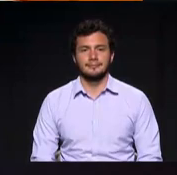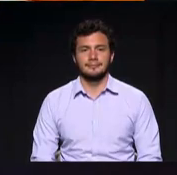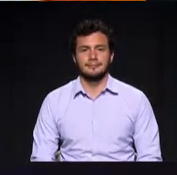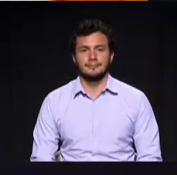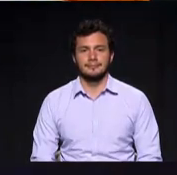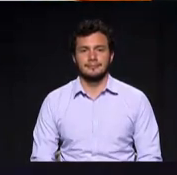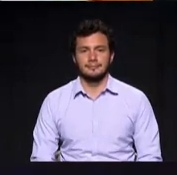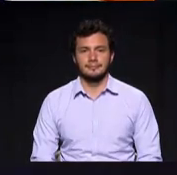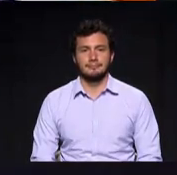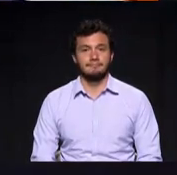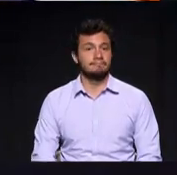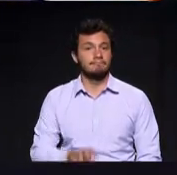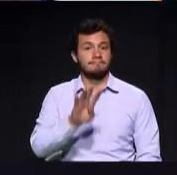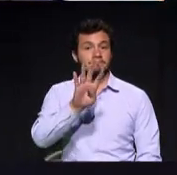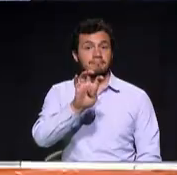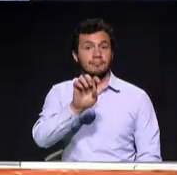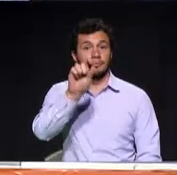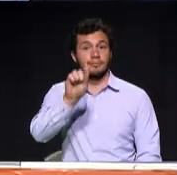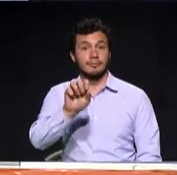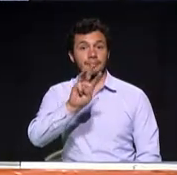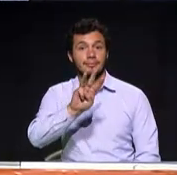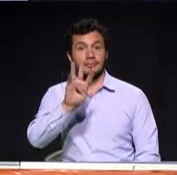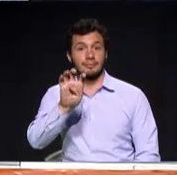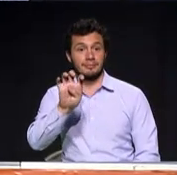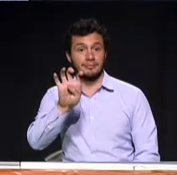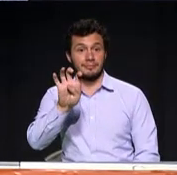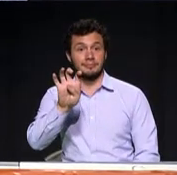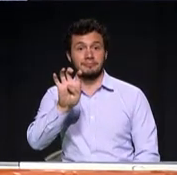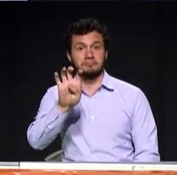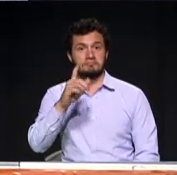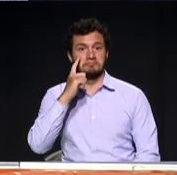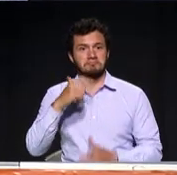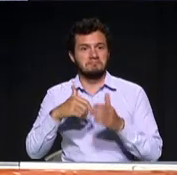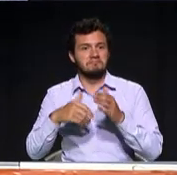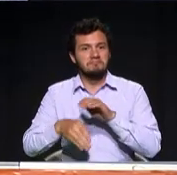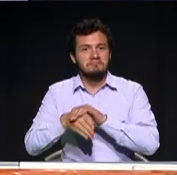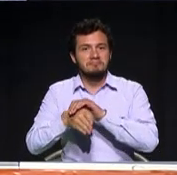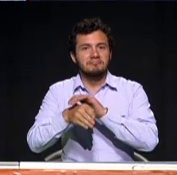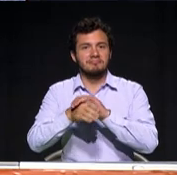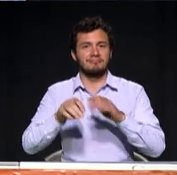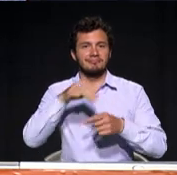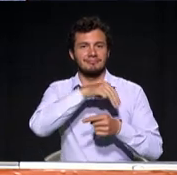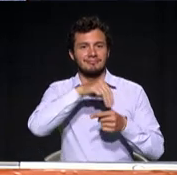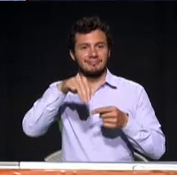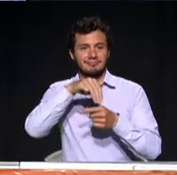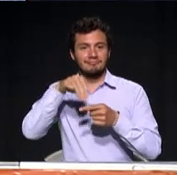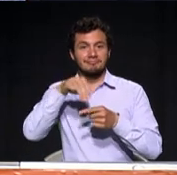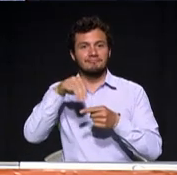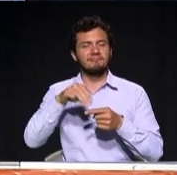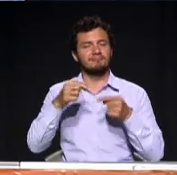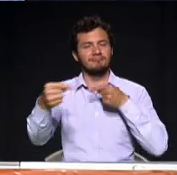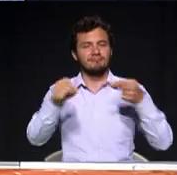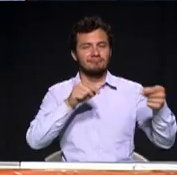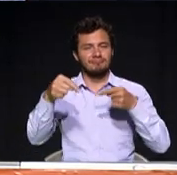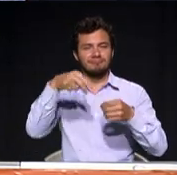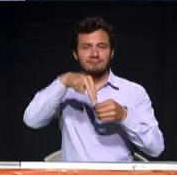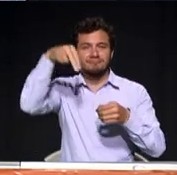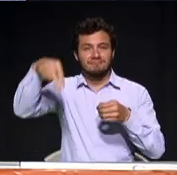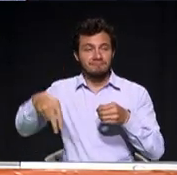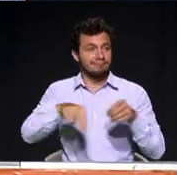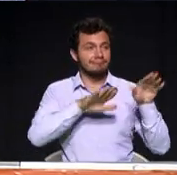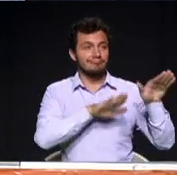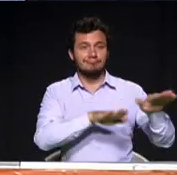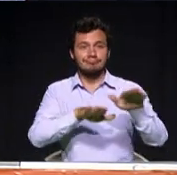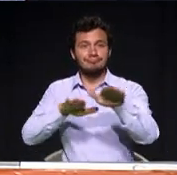nueve de la noche treinta y nueve minutos nosotros continuamos por telemedellín con este debate ciudadano medellín elige con los candidatos a la